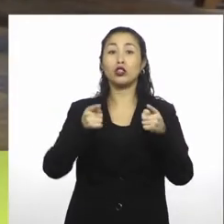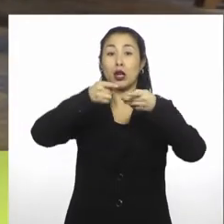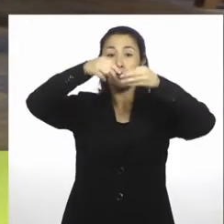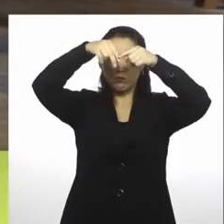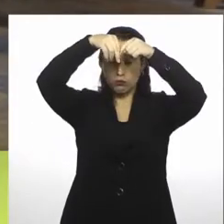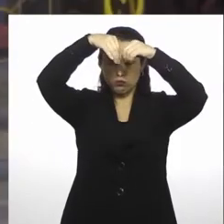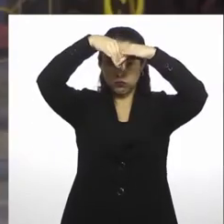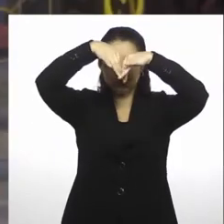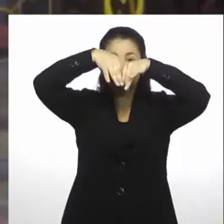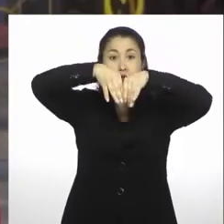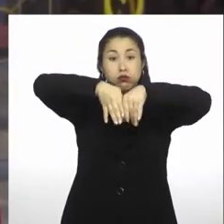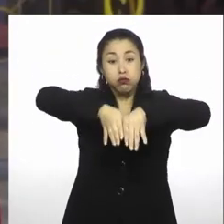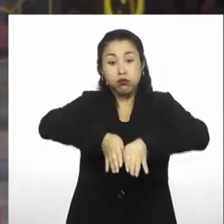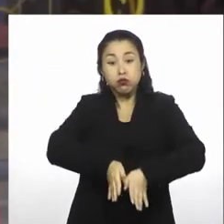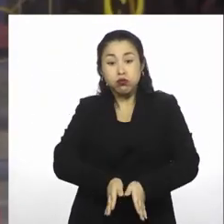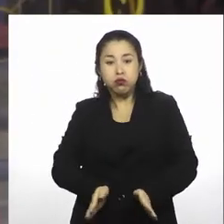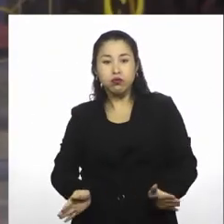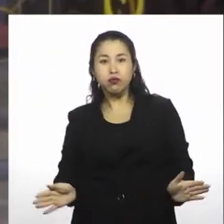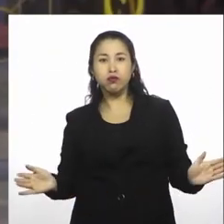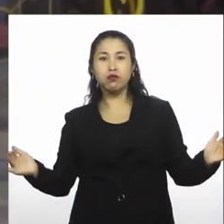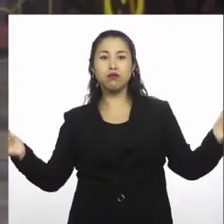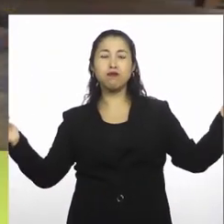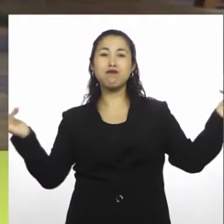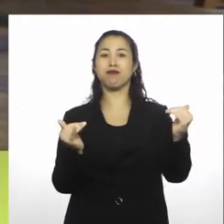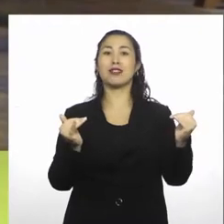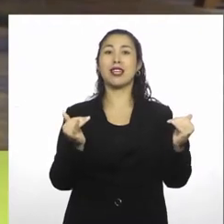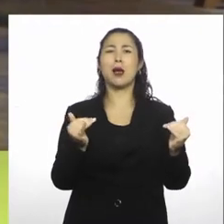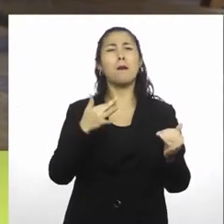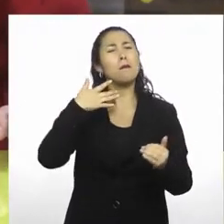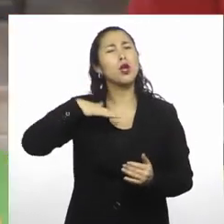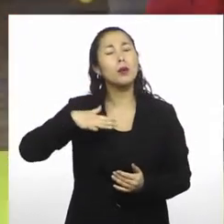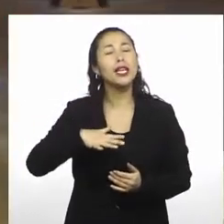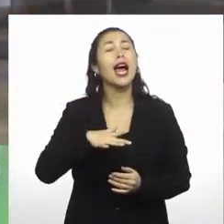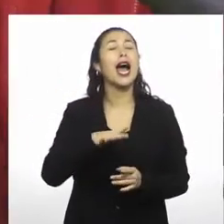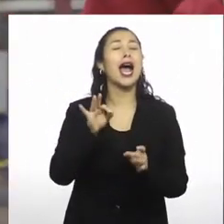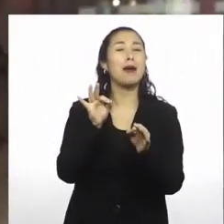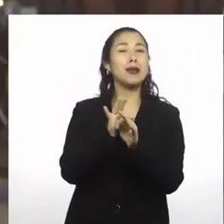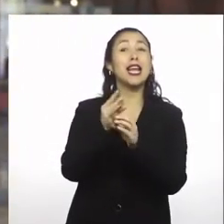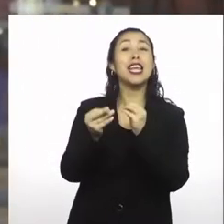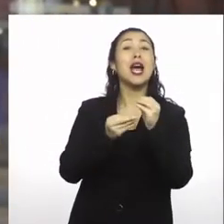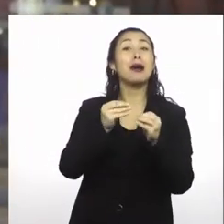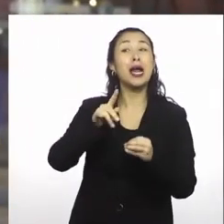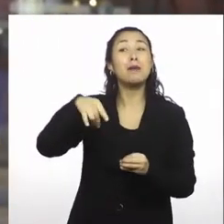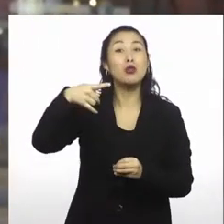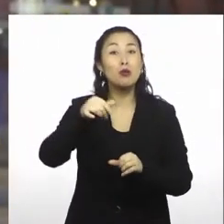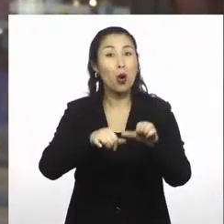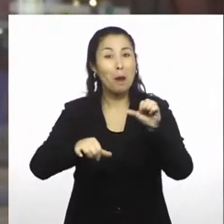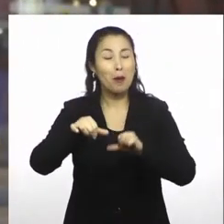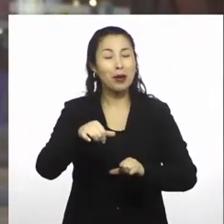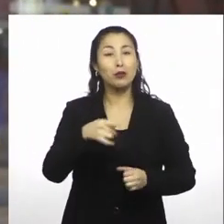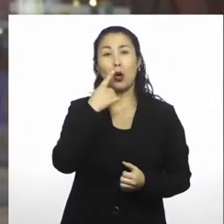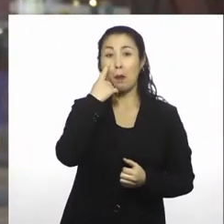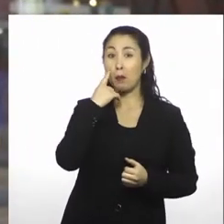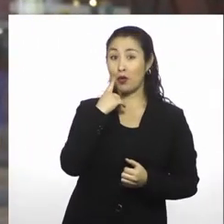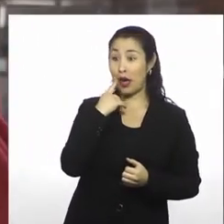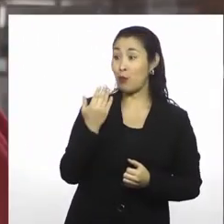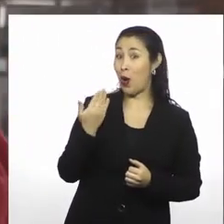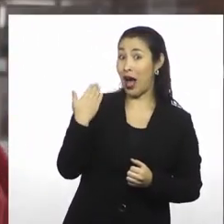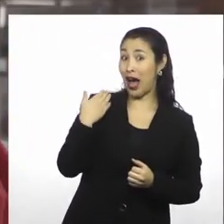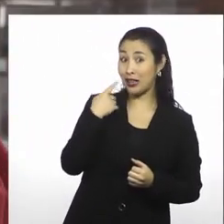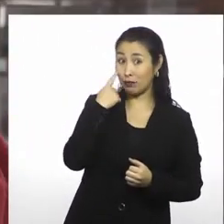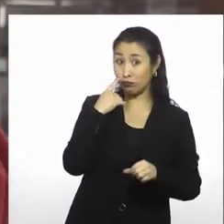qué es importante esto? Porque nos va a permitir explicar lo que va a ocurrir en el siguiente experimento. Pongamos a prueba lo que vimos en el experimento